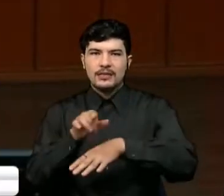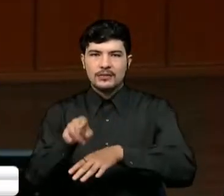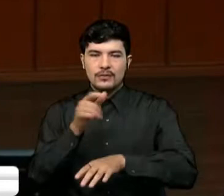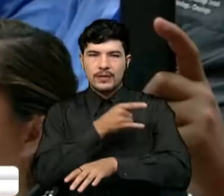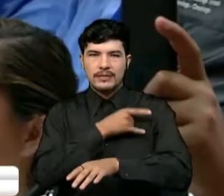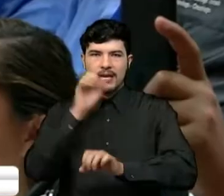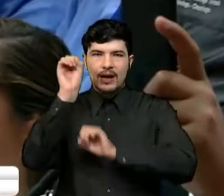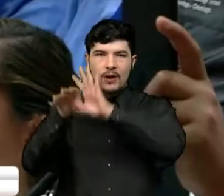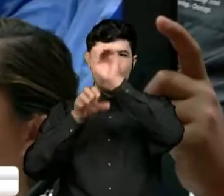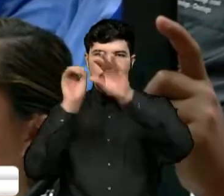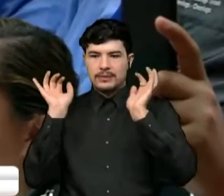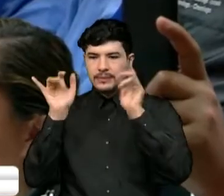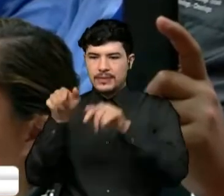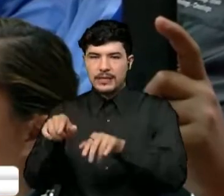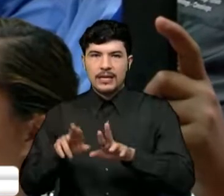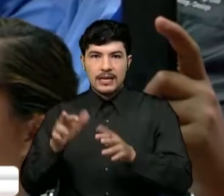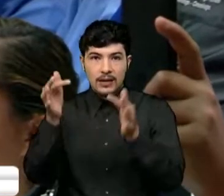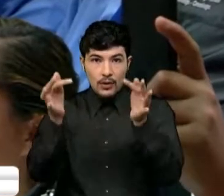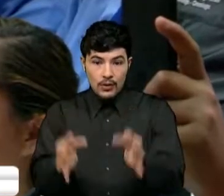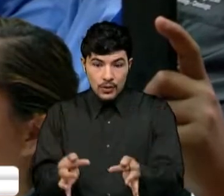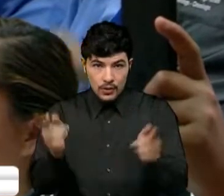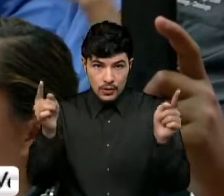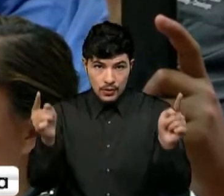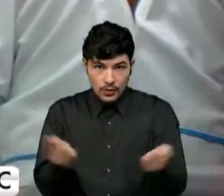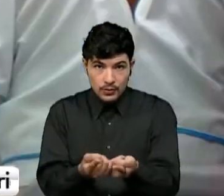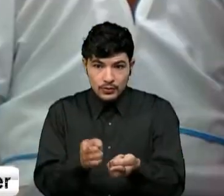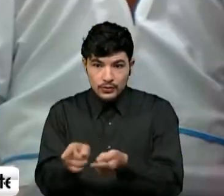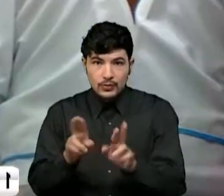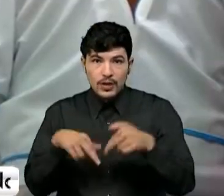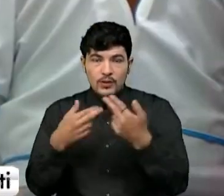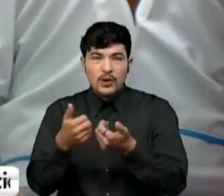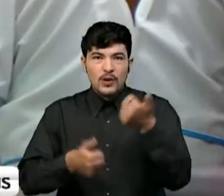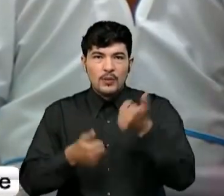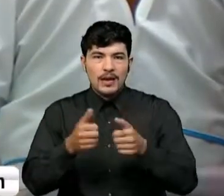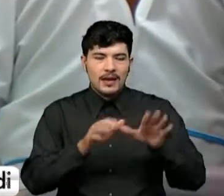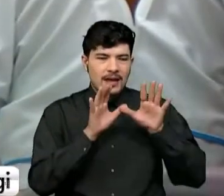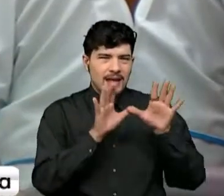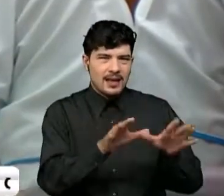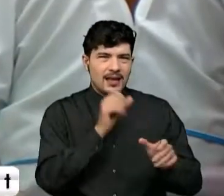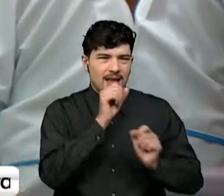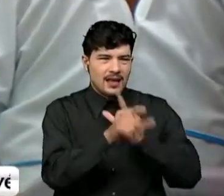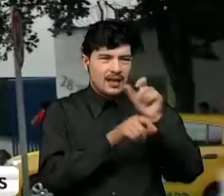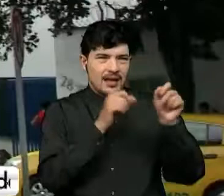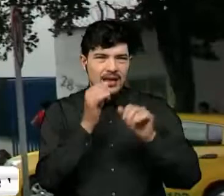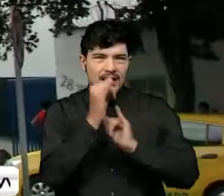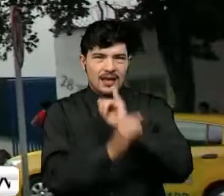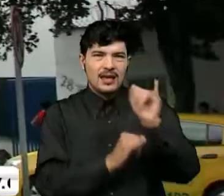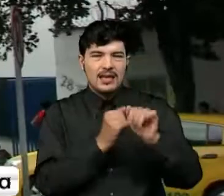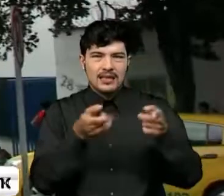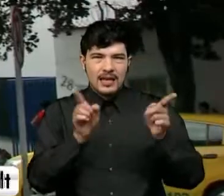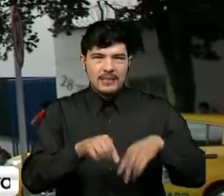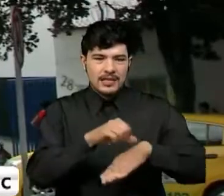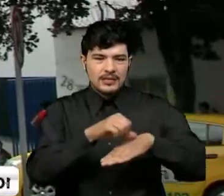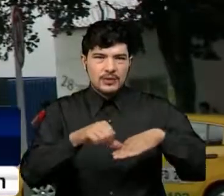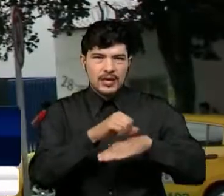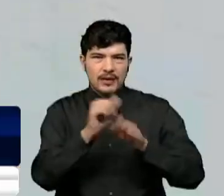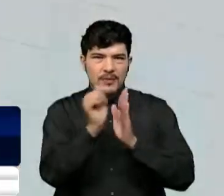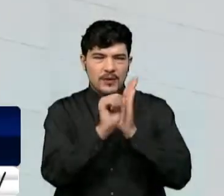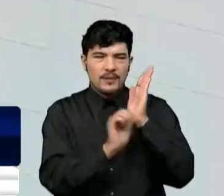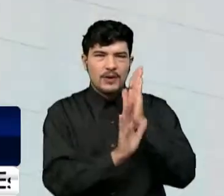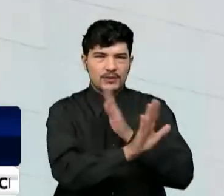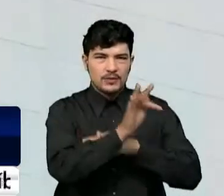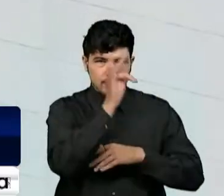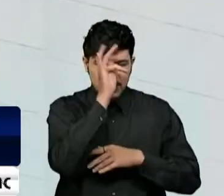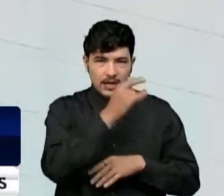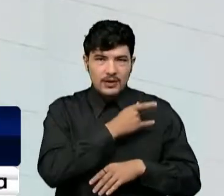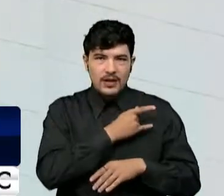UIS. Las conclusiones a las que se llegaron en dicha reunión fue la suspensión de las consultas externas y cirugías programadas en el Hospital Universitario desde